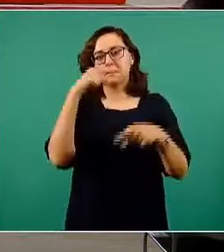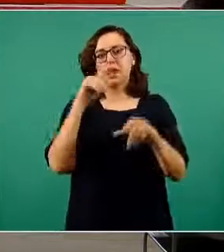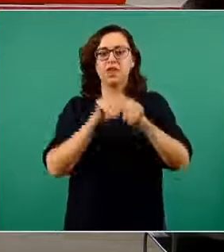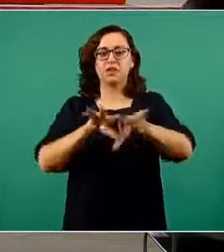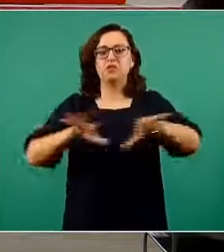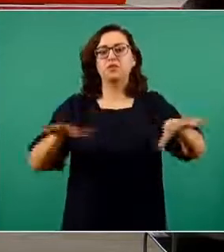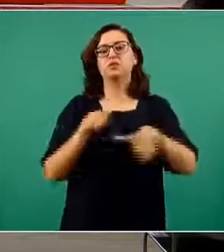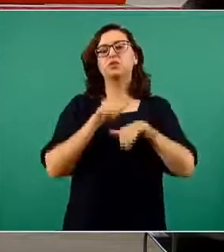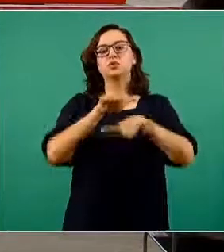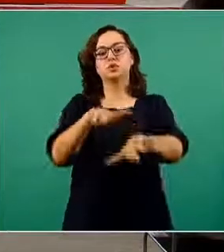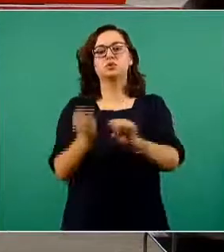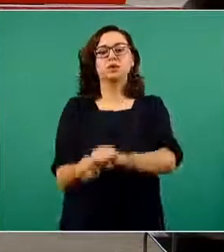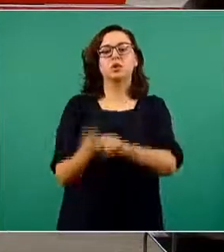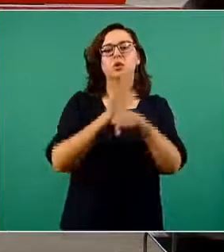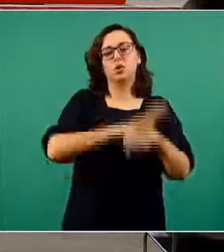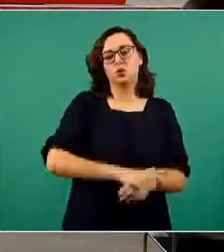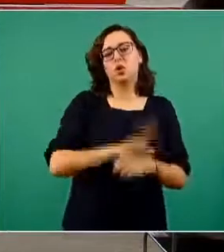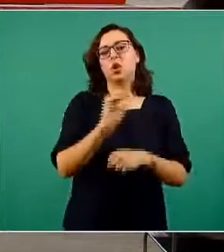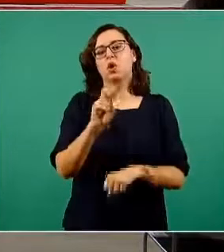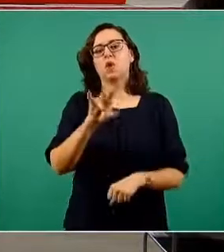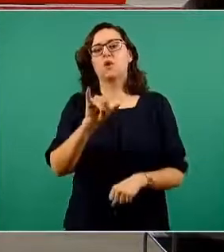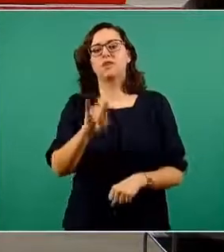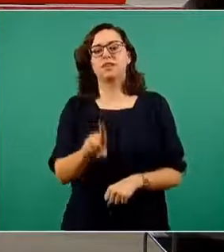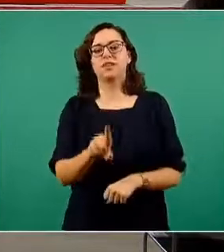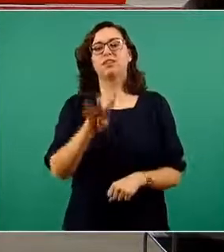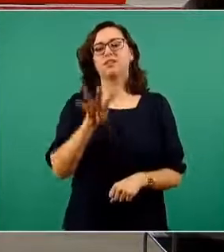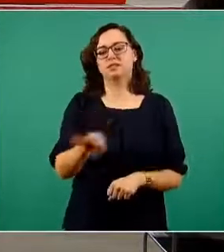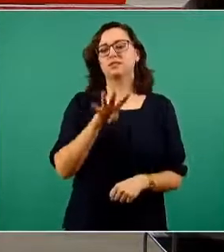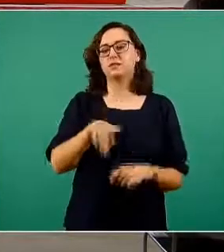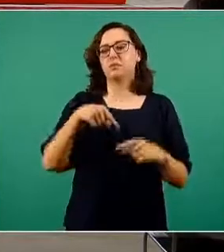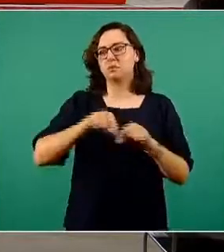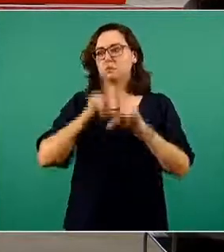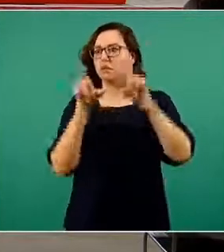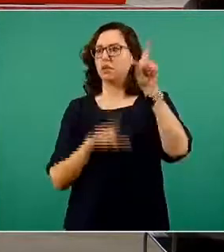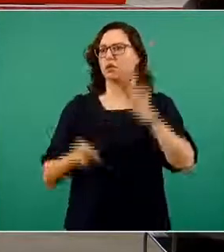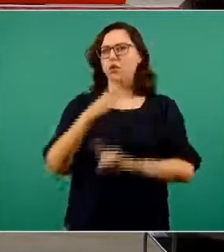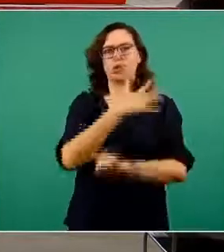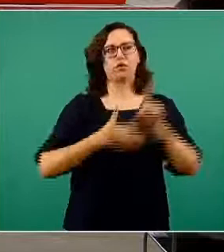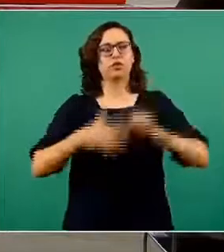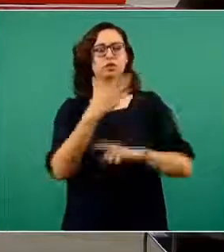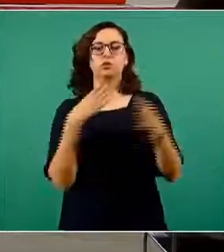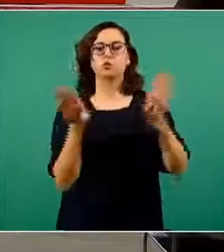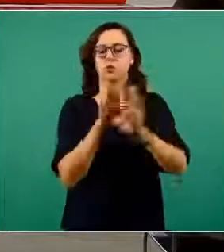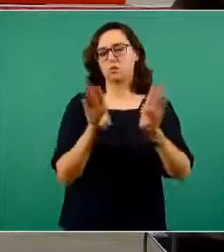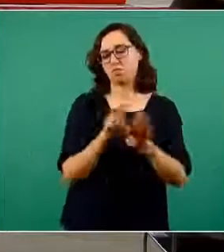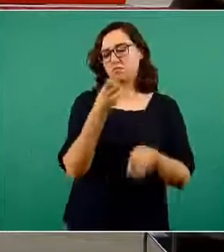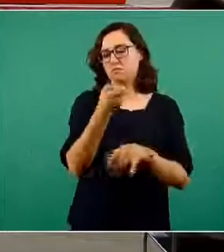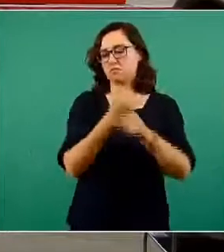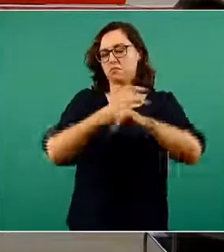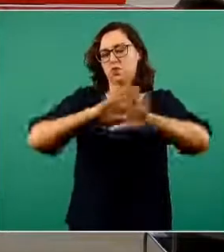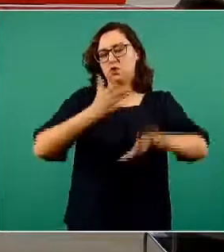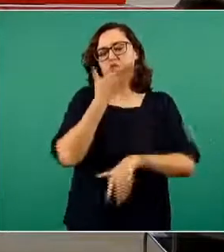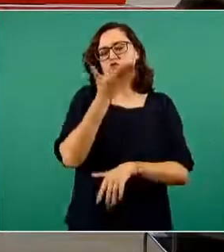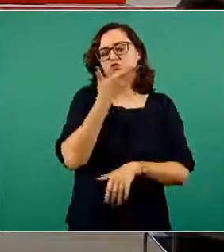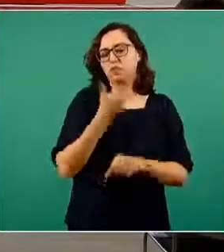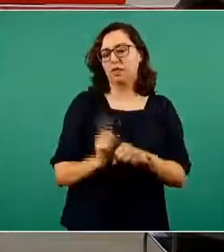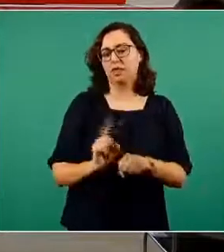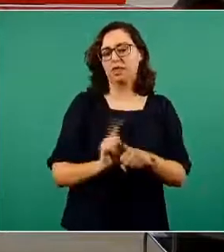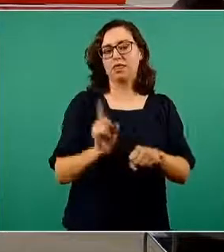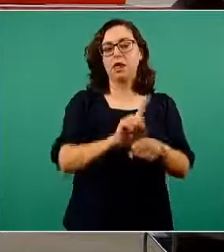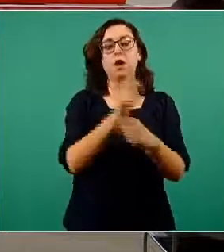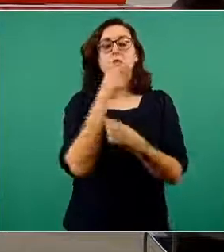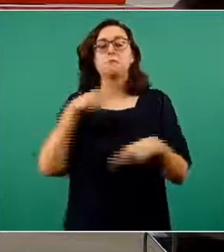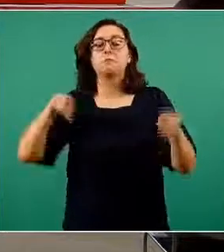el objetivo de todas las noches, así como otro muy principal y muy importante, poder conocer el avance